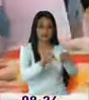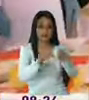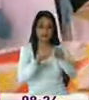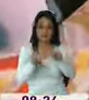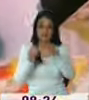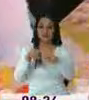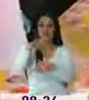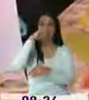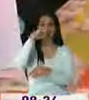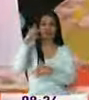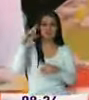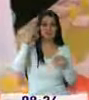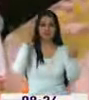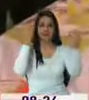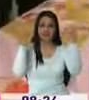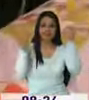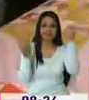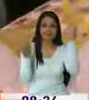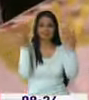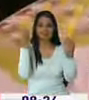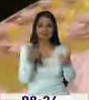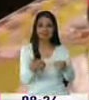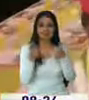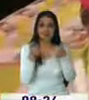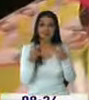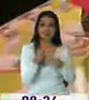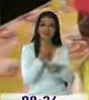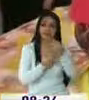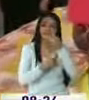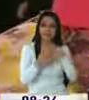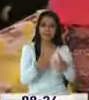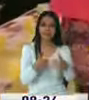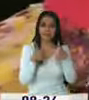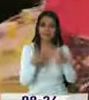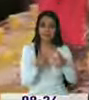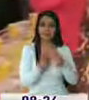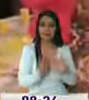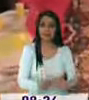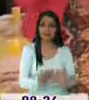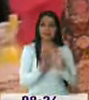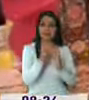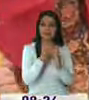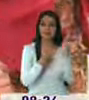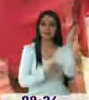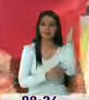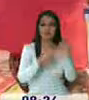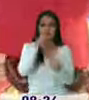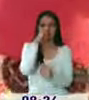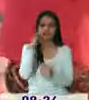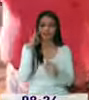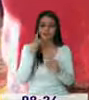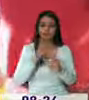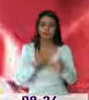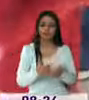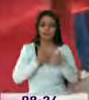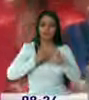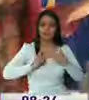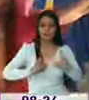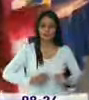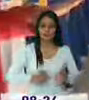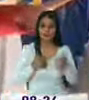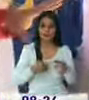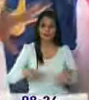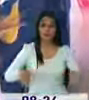forma creativa, también a que se alimenten de forma saludable. Esto como parte de su programa Niños Saludables. Pero ellos también van a aprender